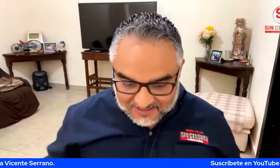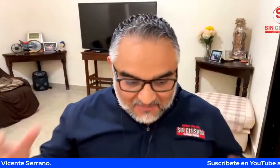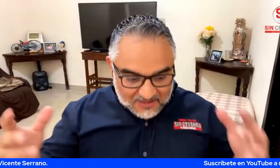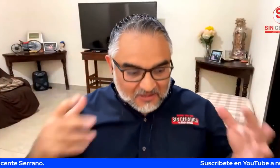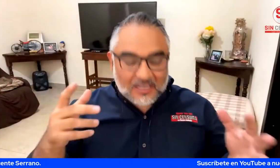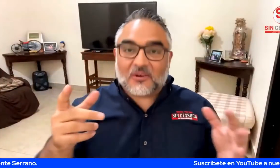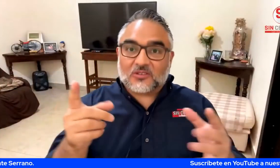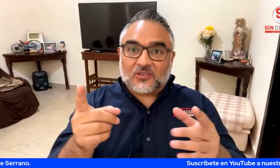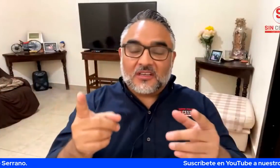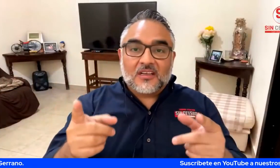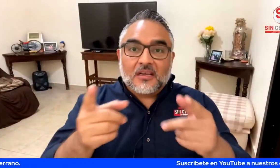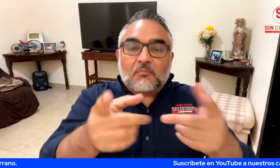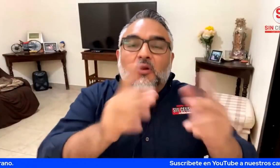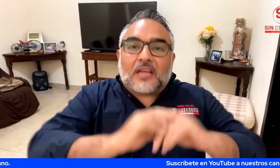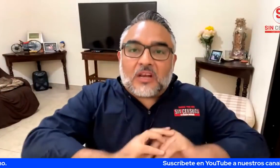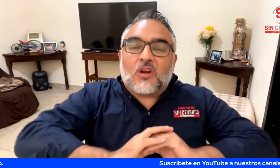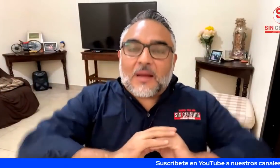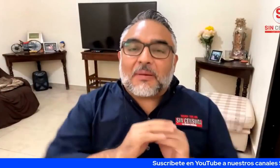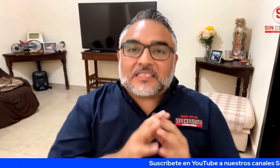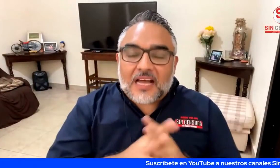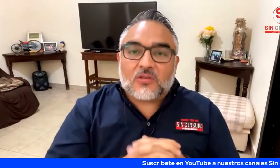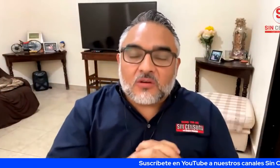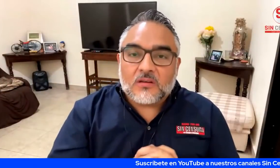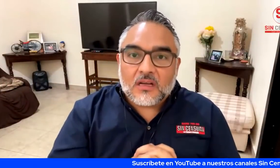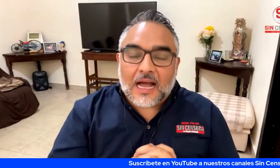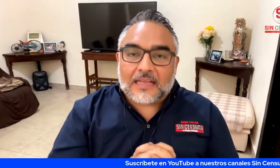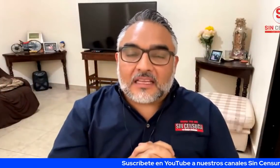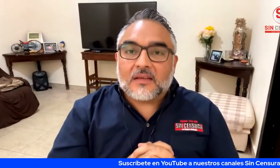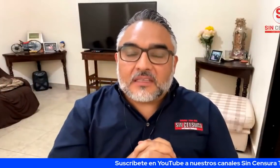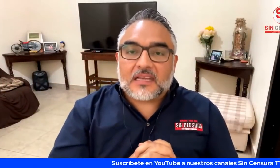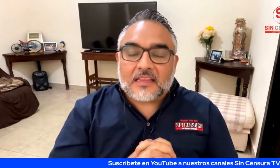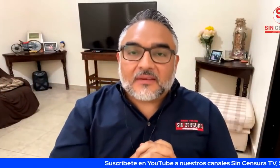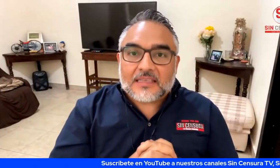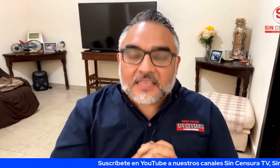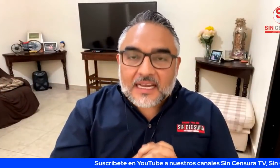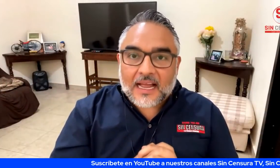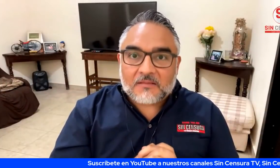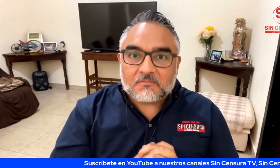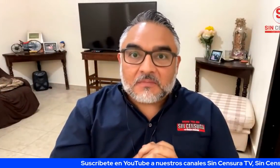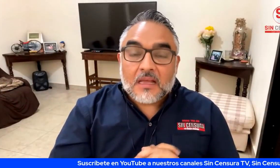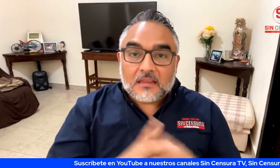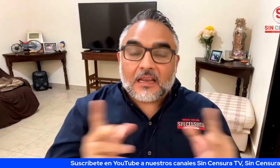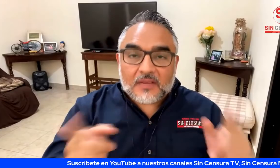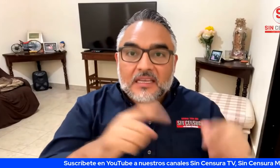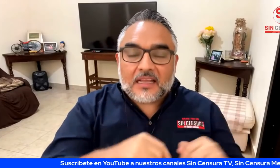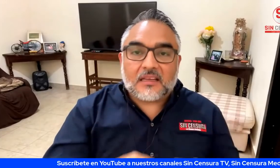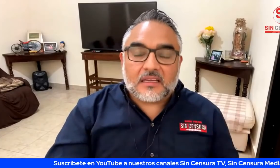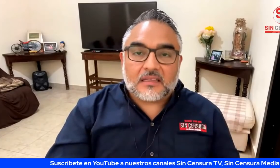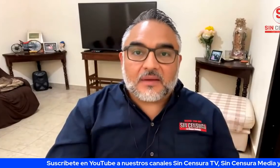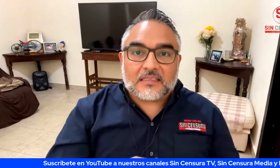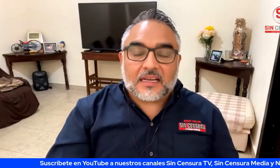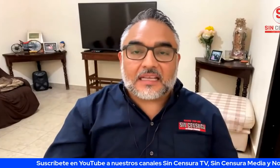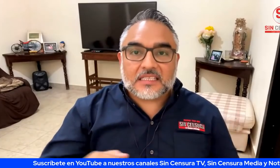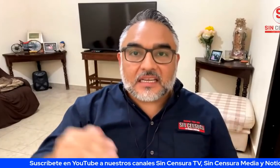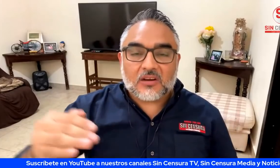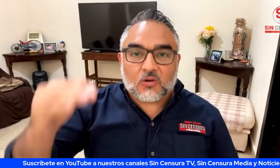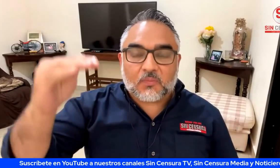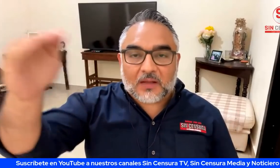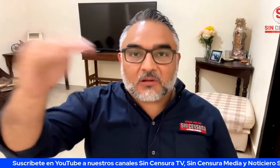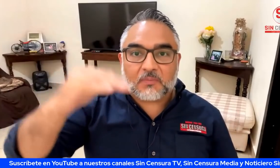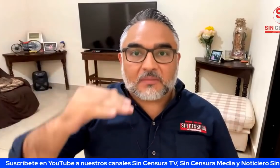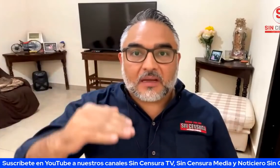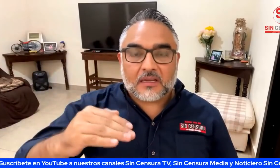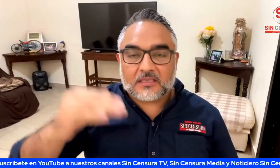y se está poniendo sabroso. ¿Por qué no le ha pasado a Televisa y a TV Azteca? Televisa y TV Azteca